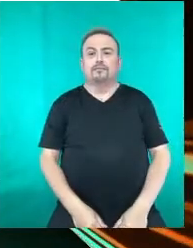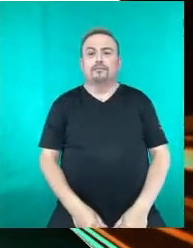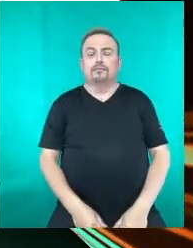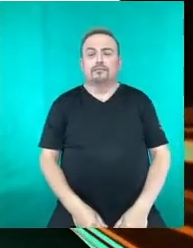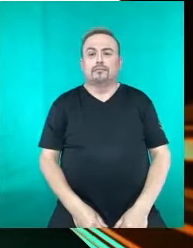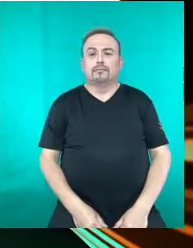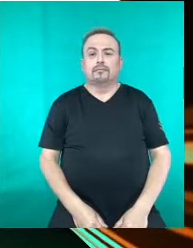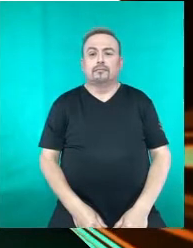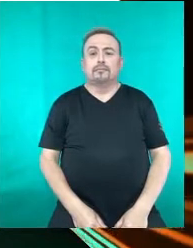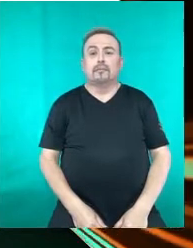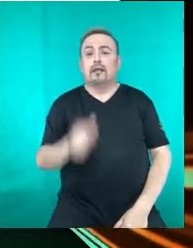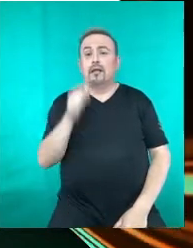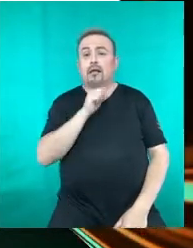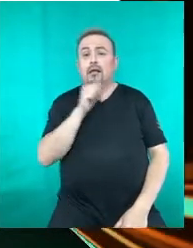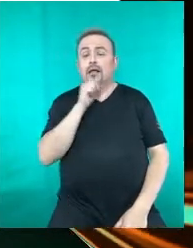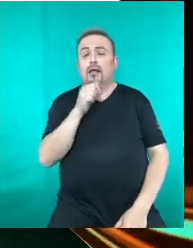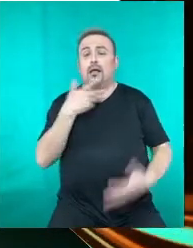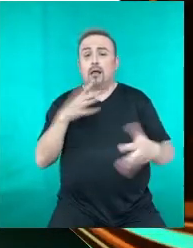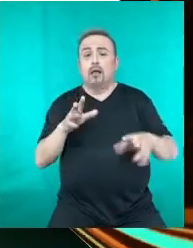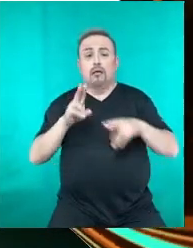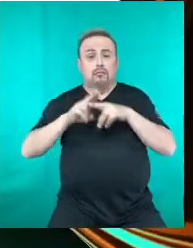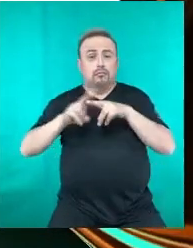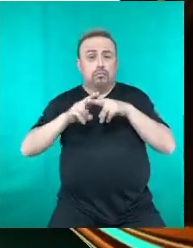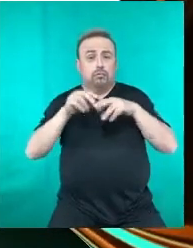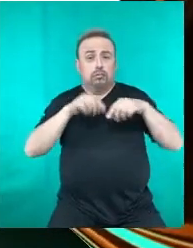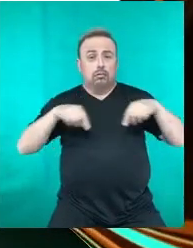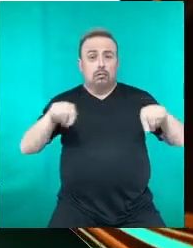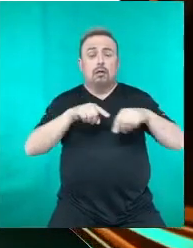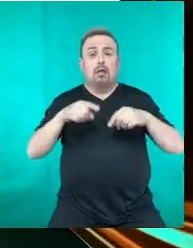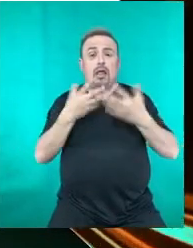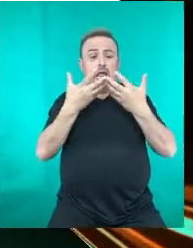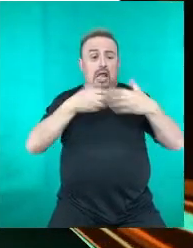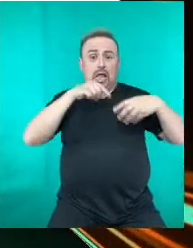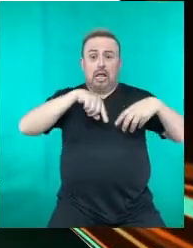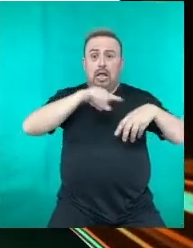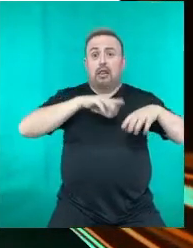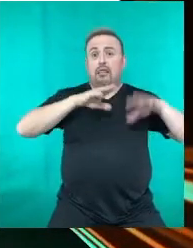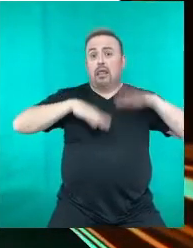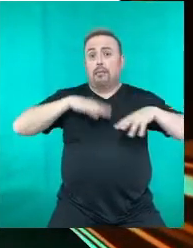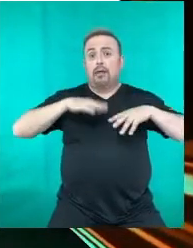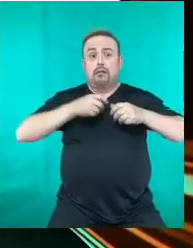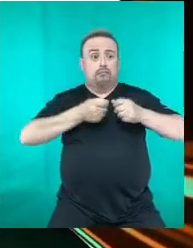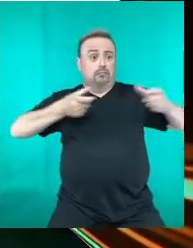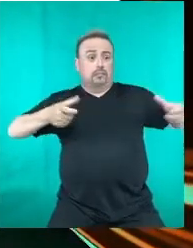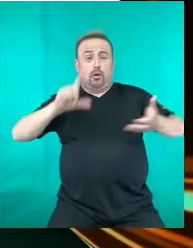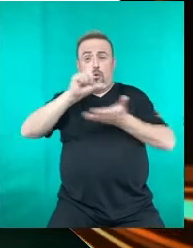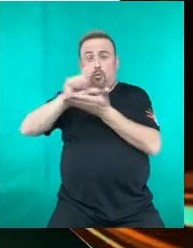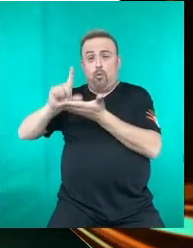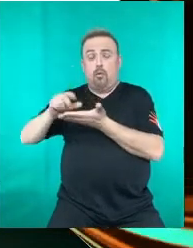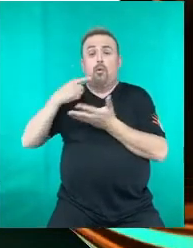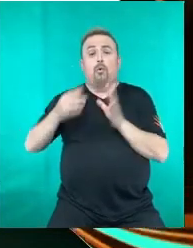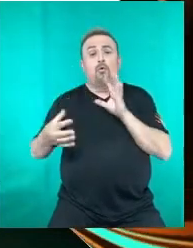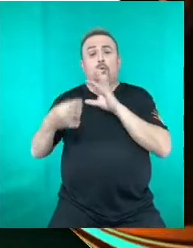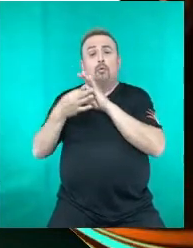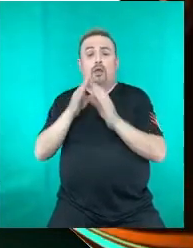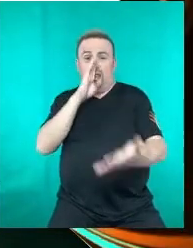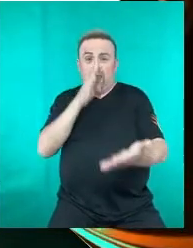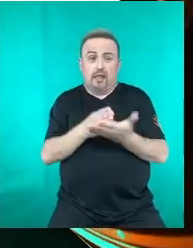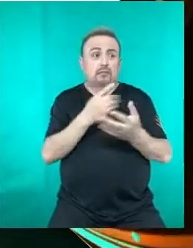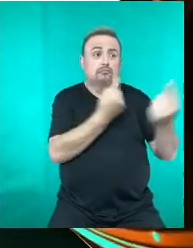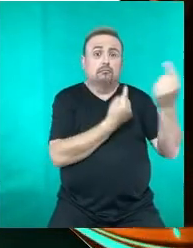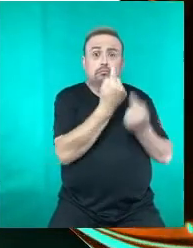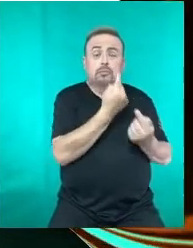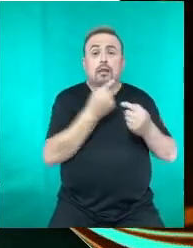Me faltaba modularidad, creo que ya lo dije. Estos equipos, dependiendo de la capacidad total de la planta y en conjunto con decisión del cliente, dependiendo